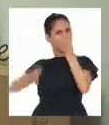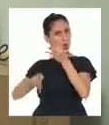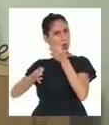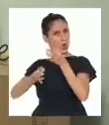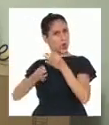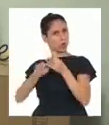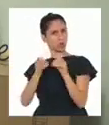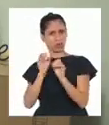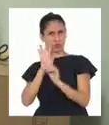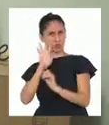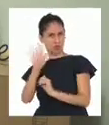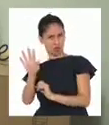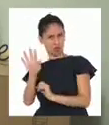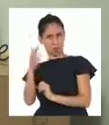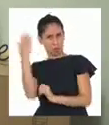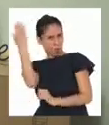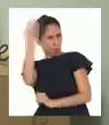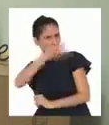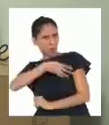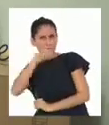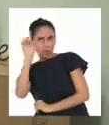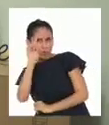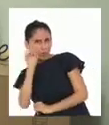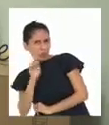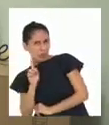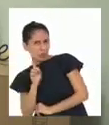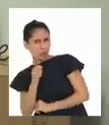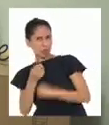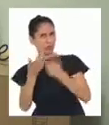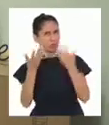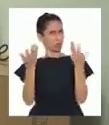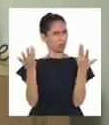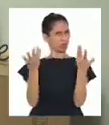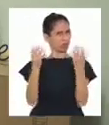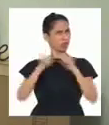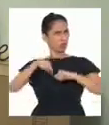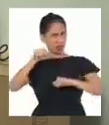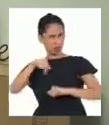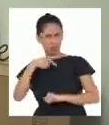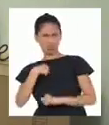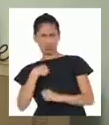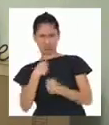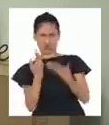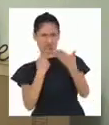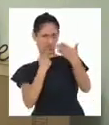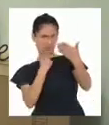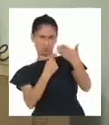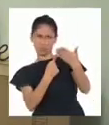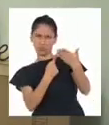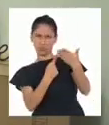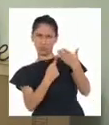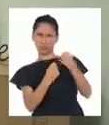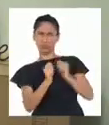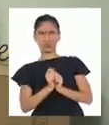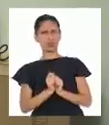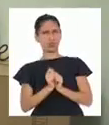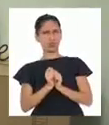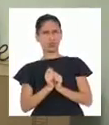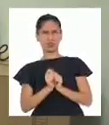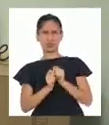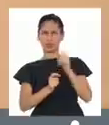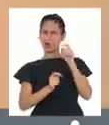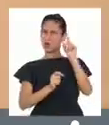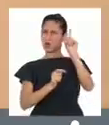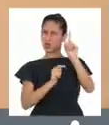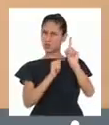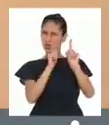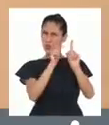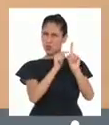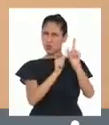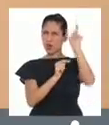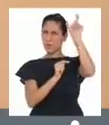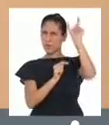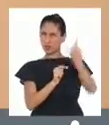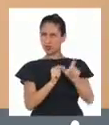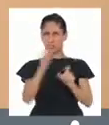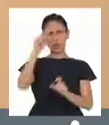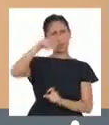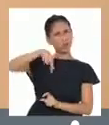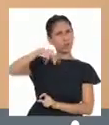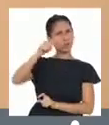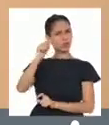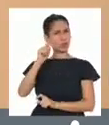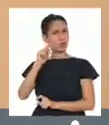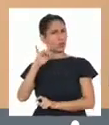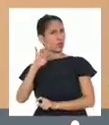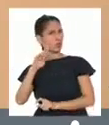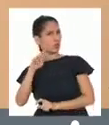ignorancia. Un segundo, ¿a qué se refieren con uno de los naturales? Hace referencia a